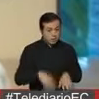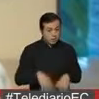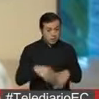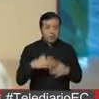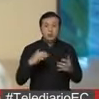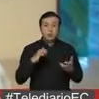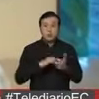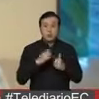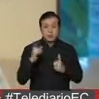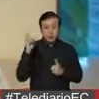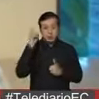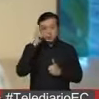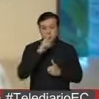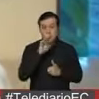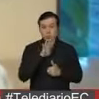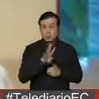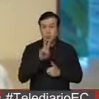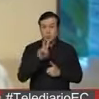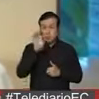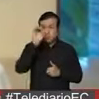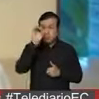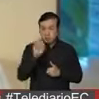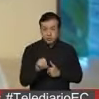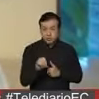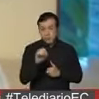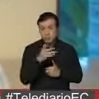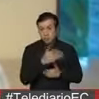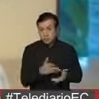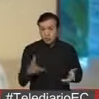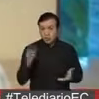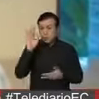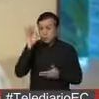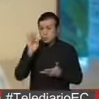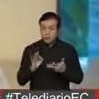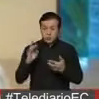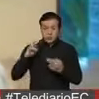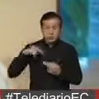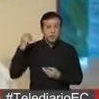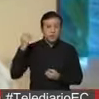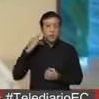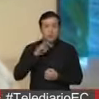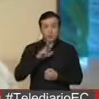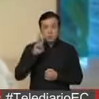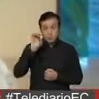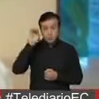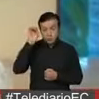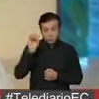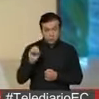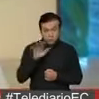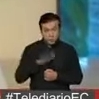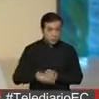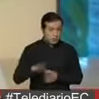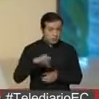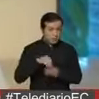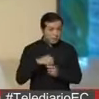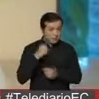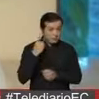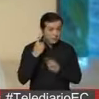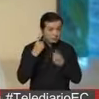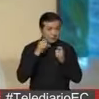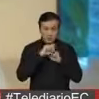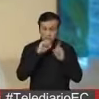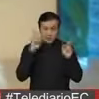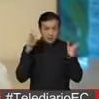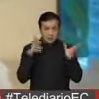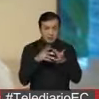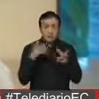carga corporativa es de 42%, mientras el promedio de la región es de 32%. Entonces es evidente a dónde van los